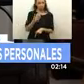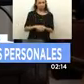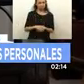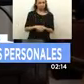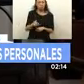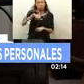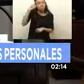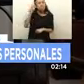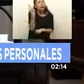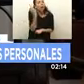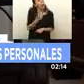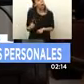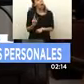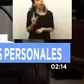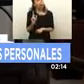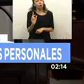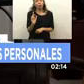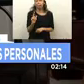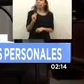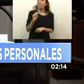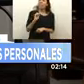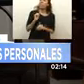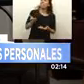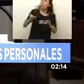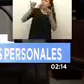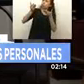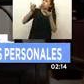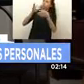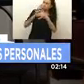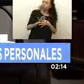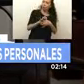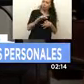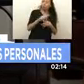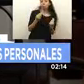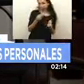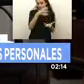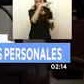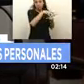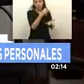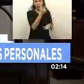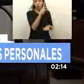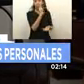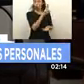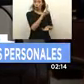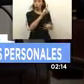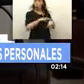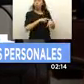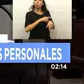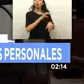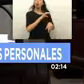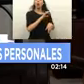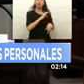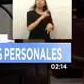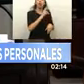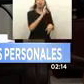parece raro que tenga que ver con la inflación porque arcor en los años 16 17